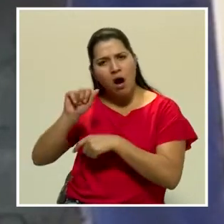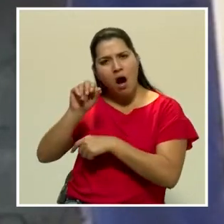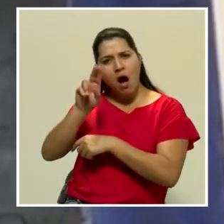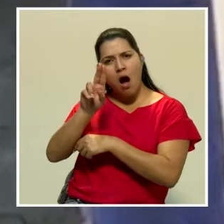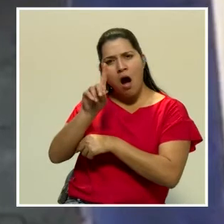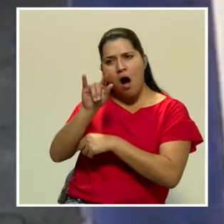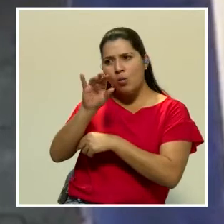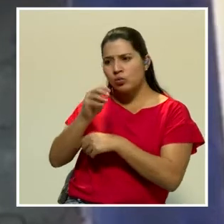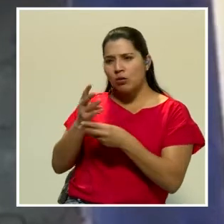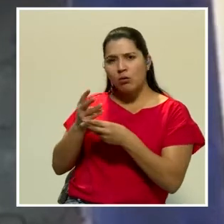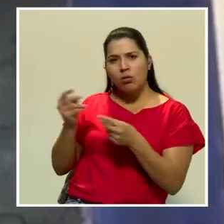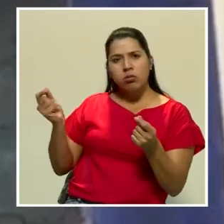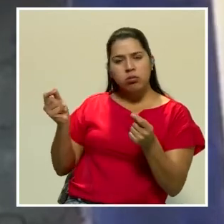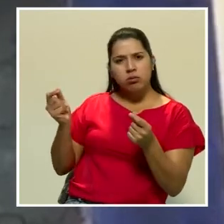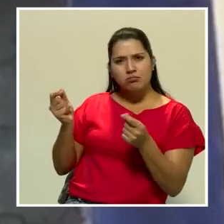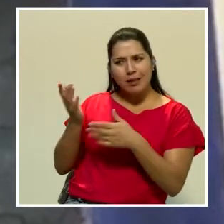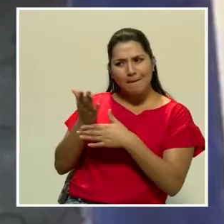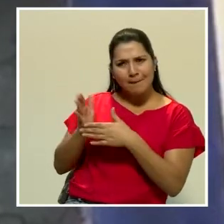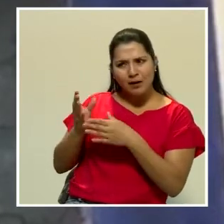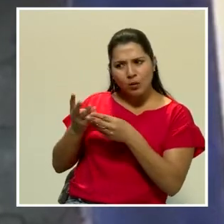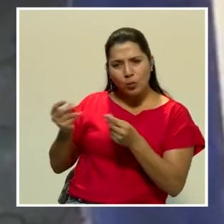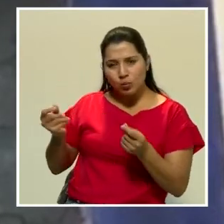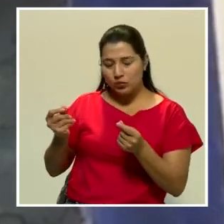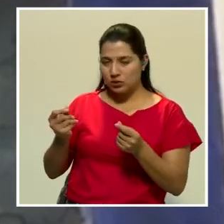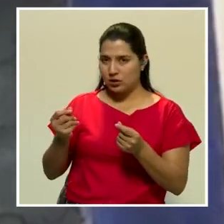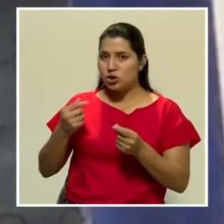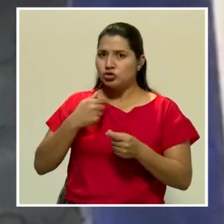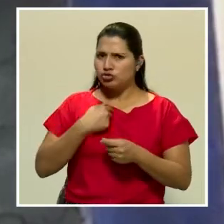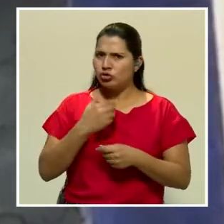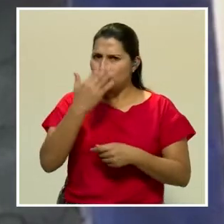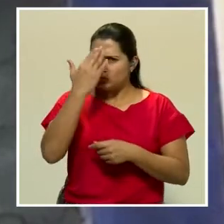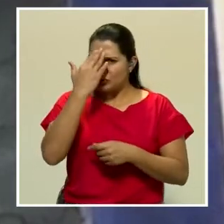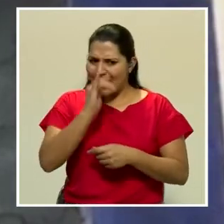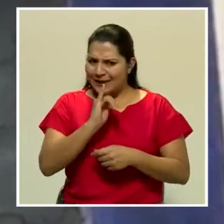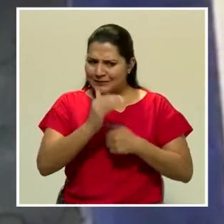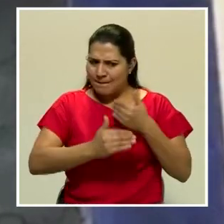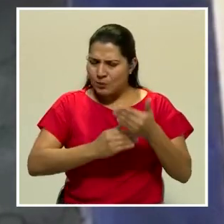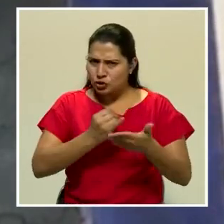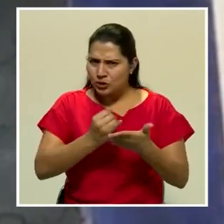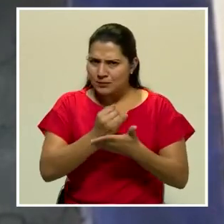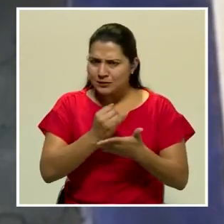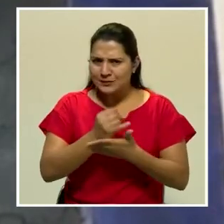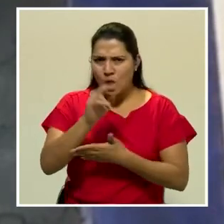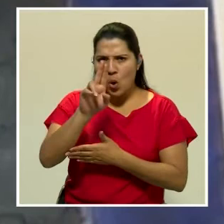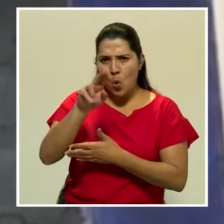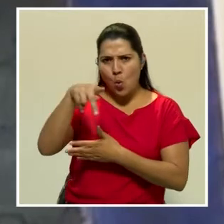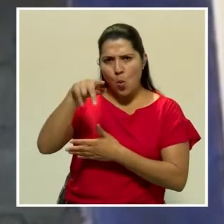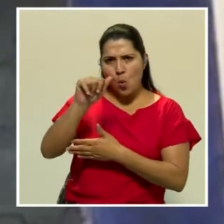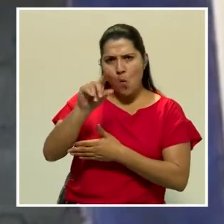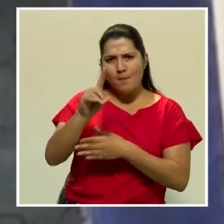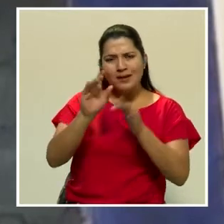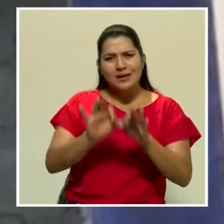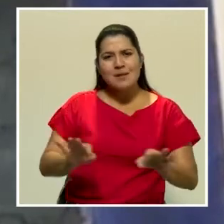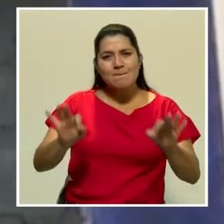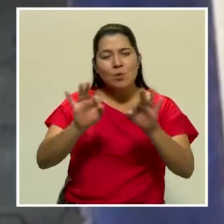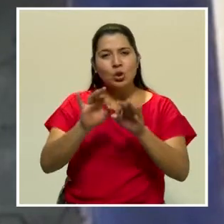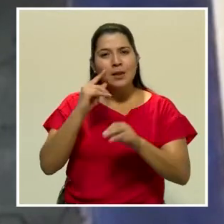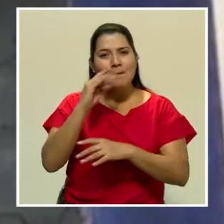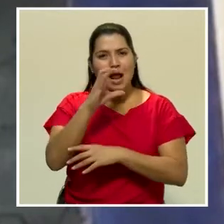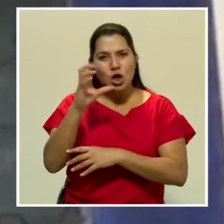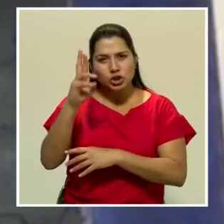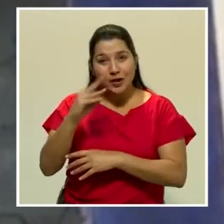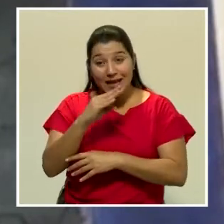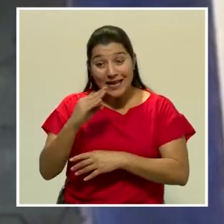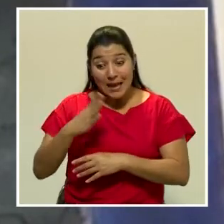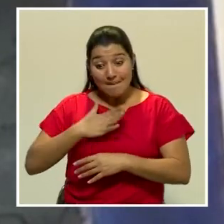Soy consciente de la relevancia que tiene este proceso para el país y quiero enfatizar que el informe realizado por esta institución